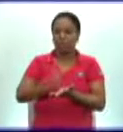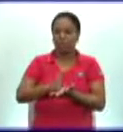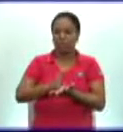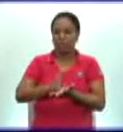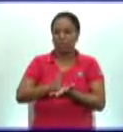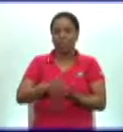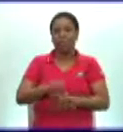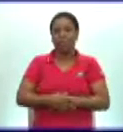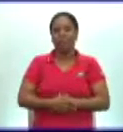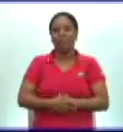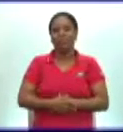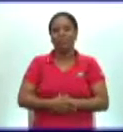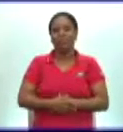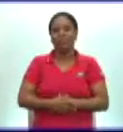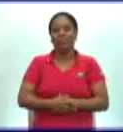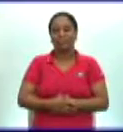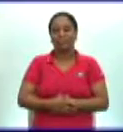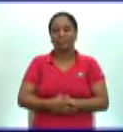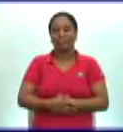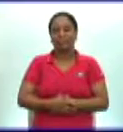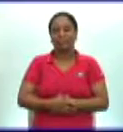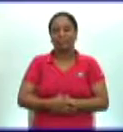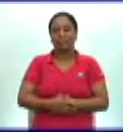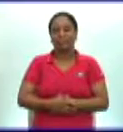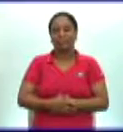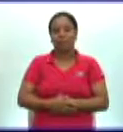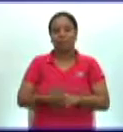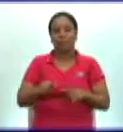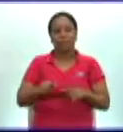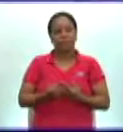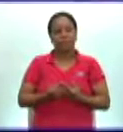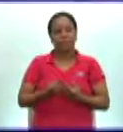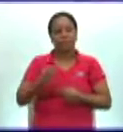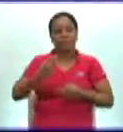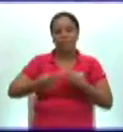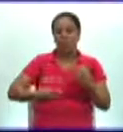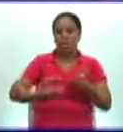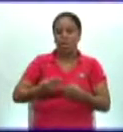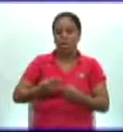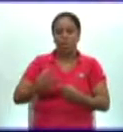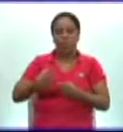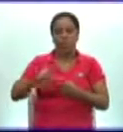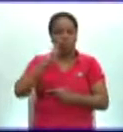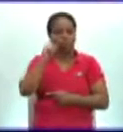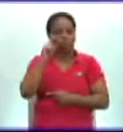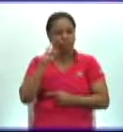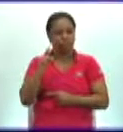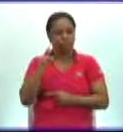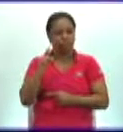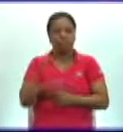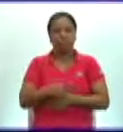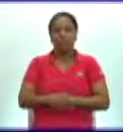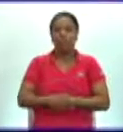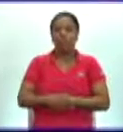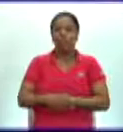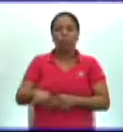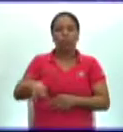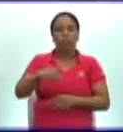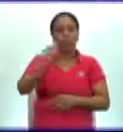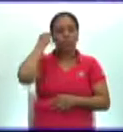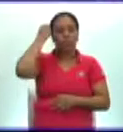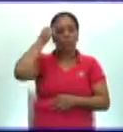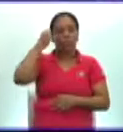texto. Pero hagamos la siguiente pregunta. ¿Ustedes creen que un